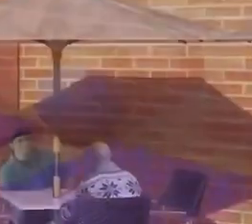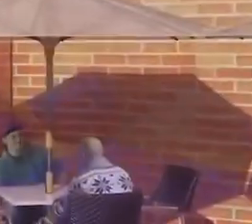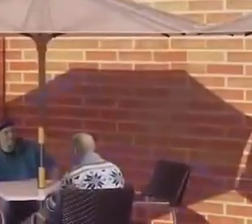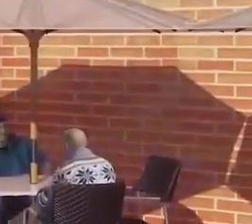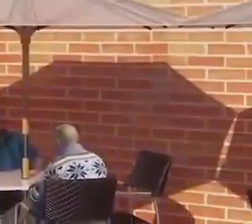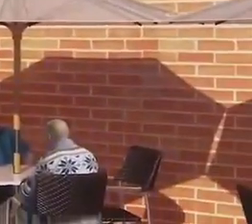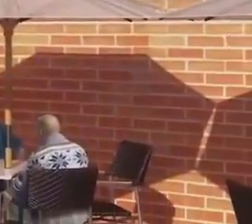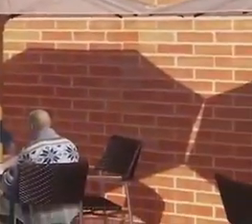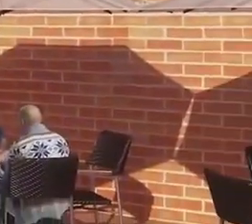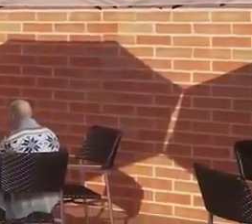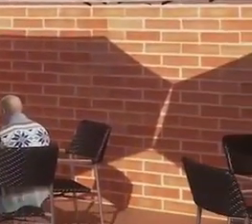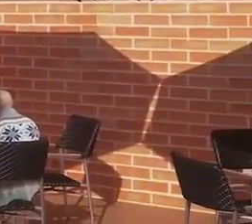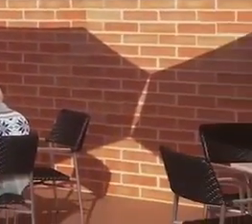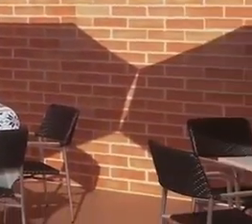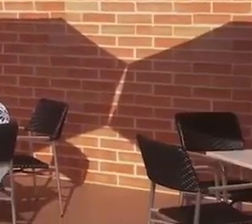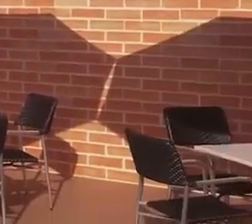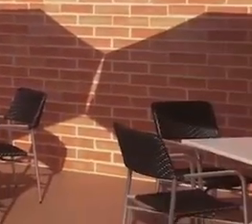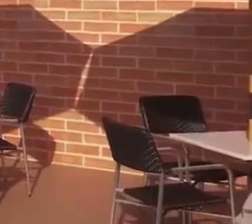y